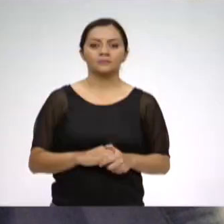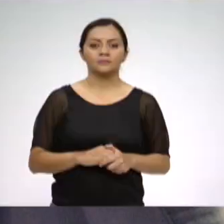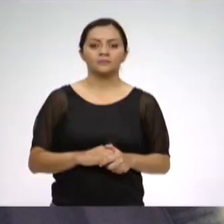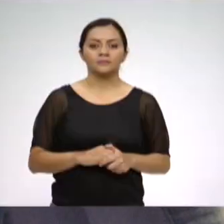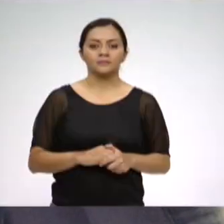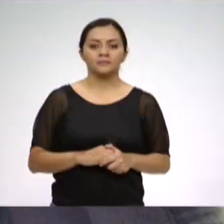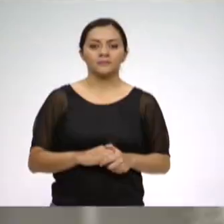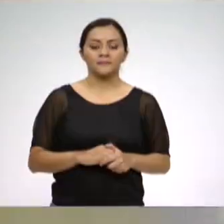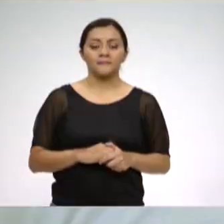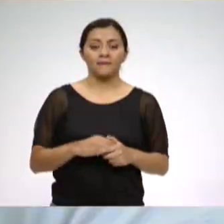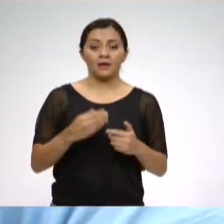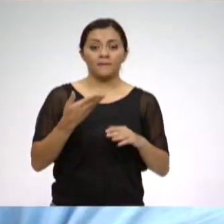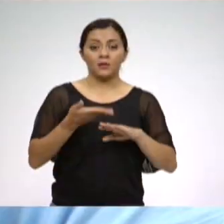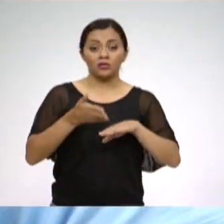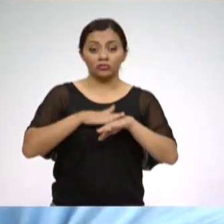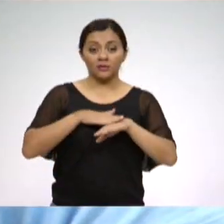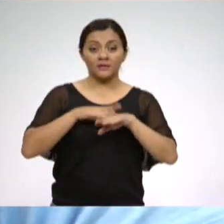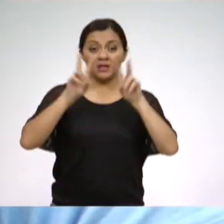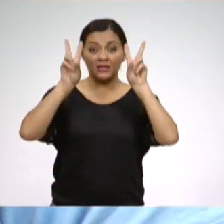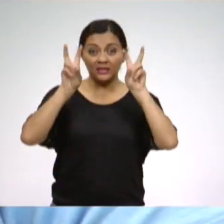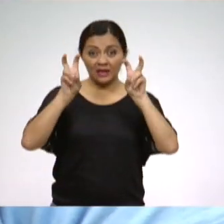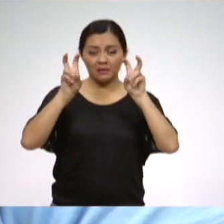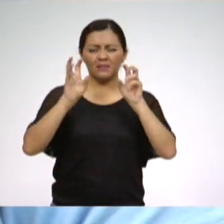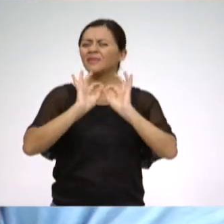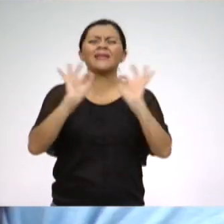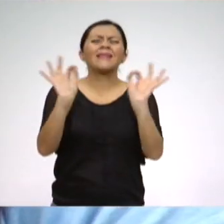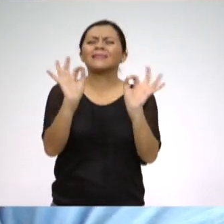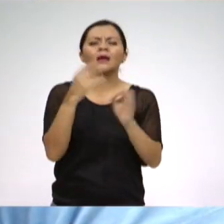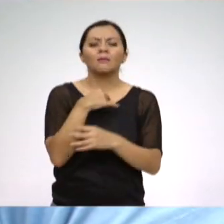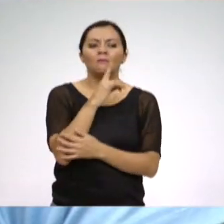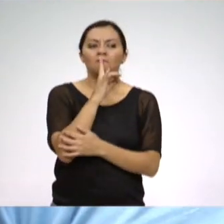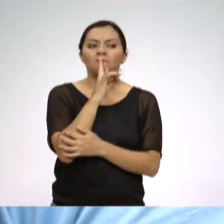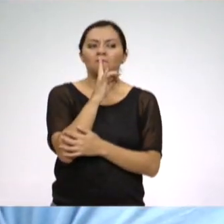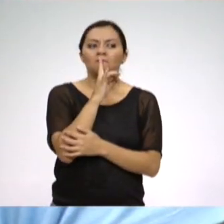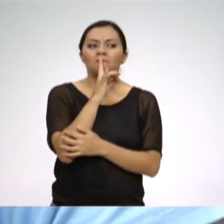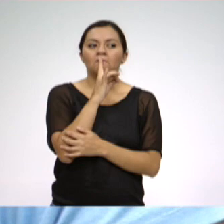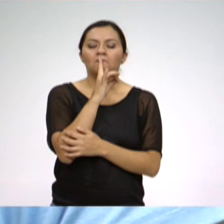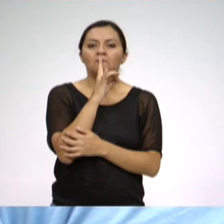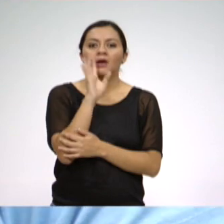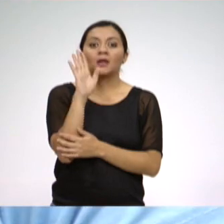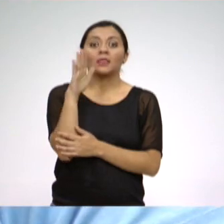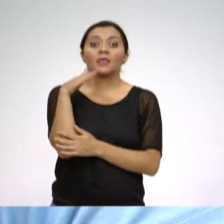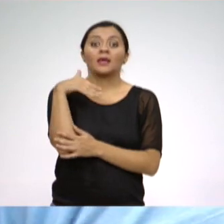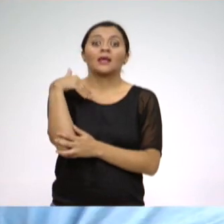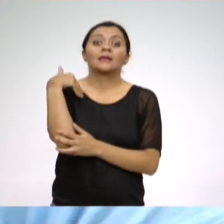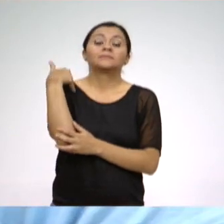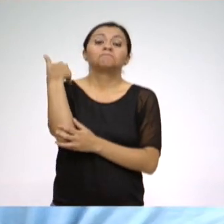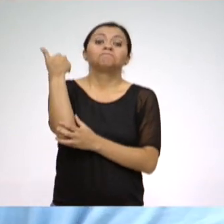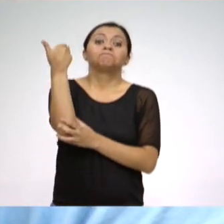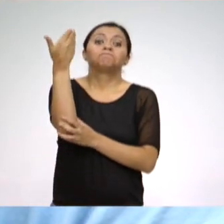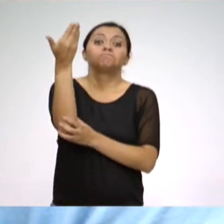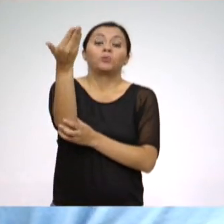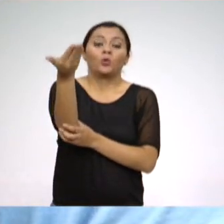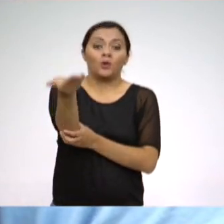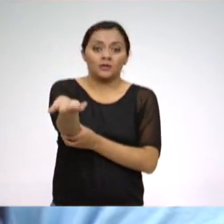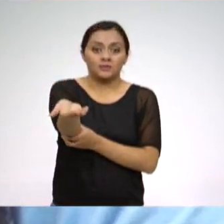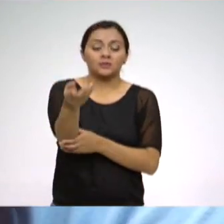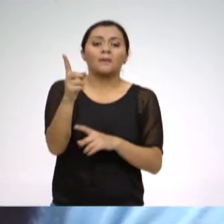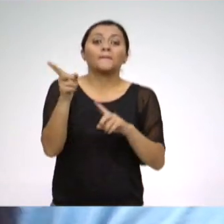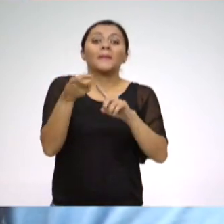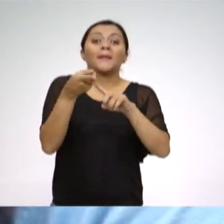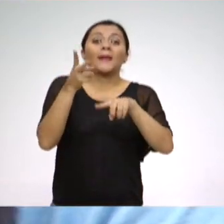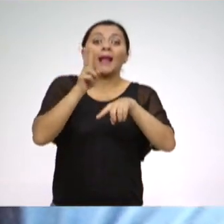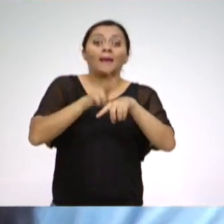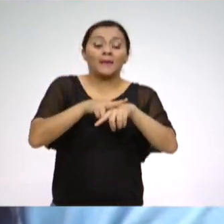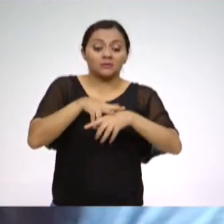hablamos nada de eso, no tomamos ni el tema. Ya fue después, cuando ya pasó, porque como todos dicen que la primera vez no te